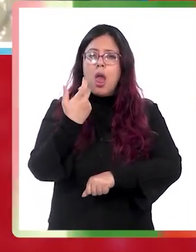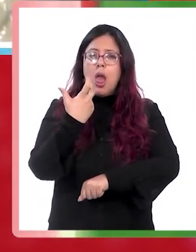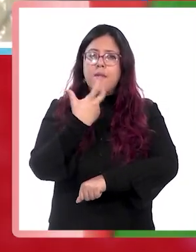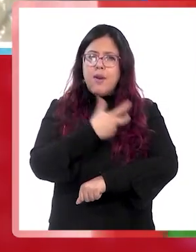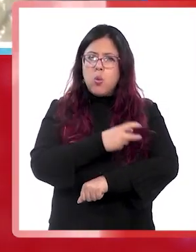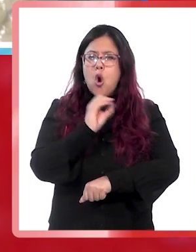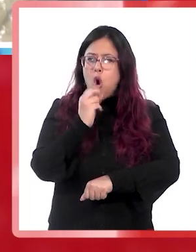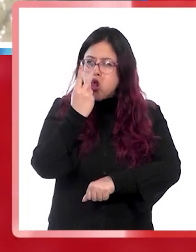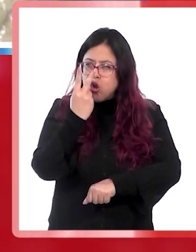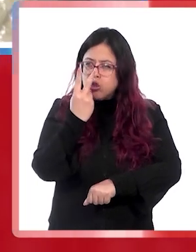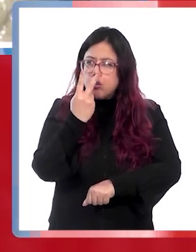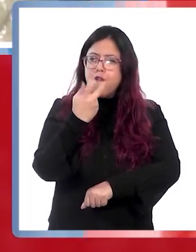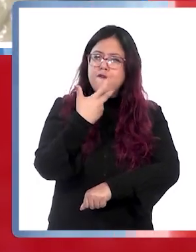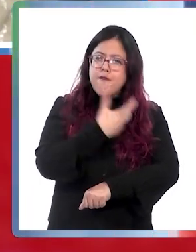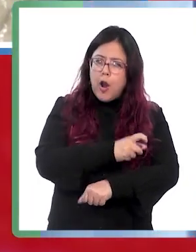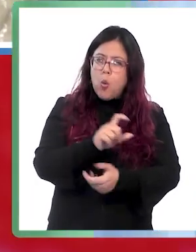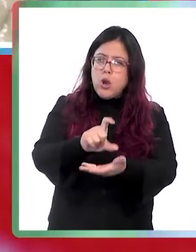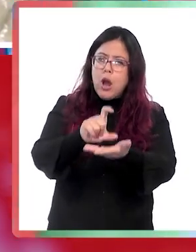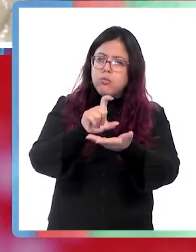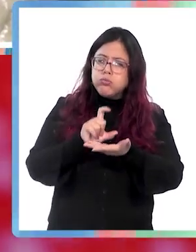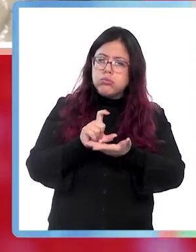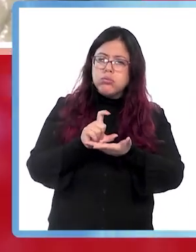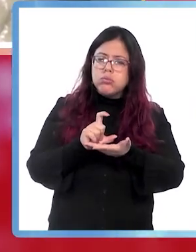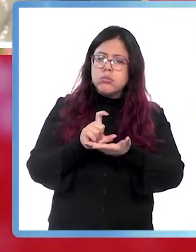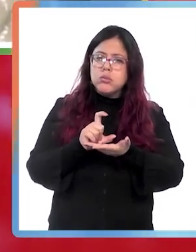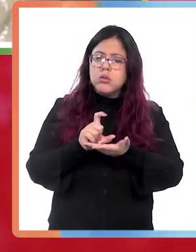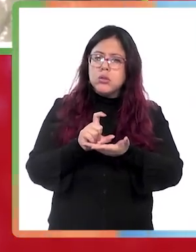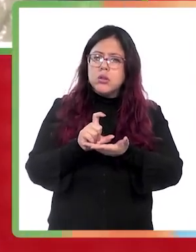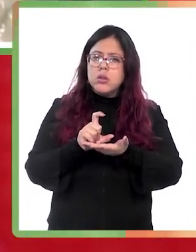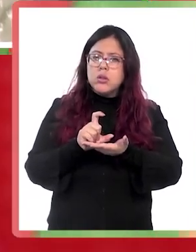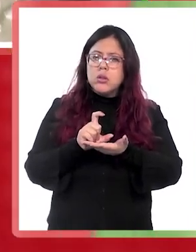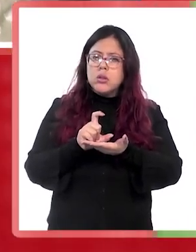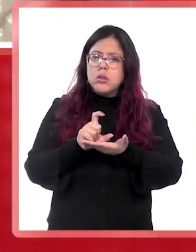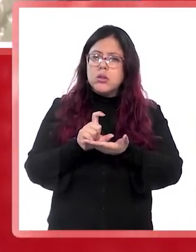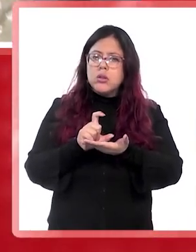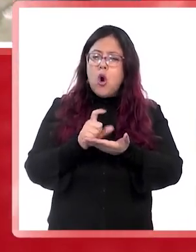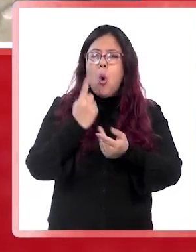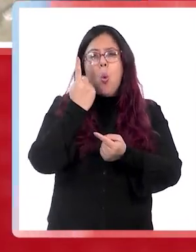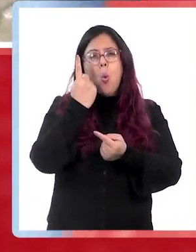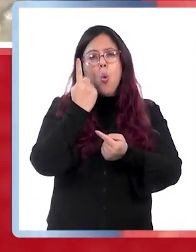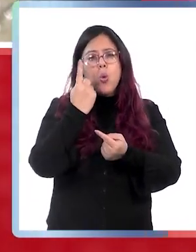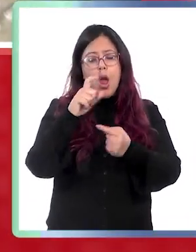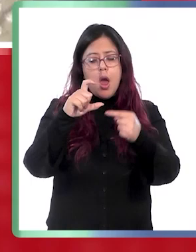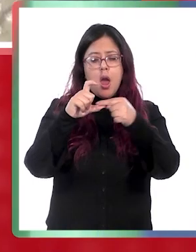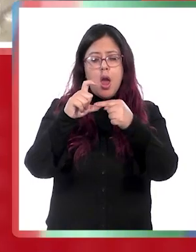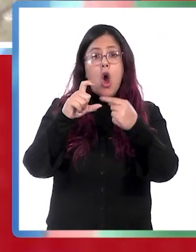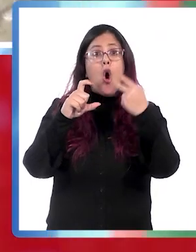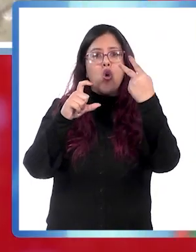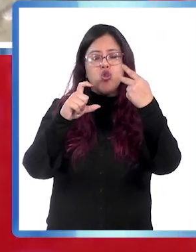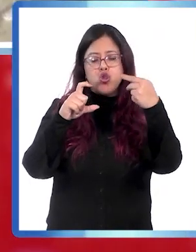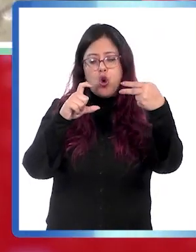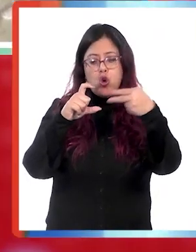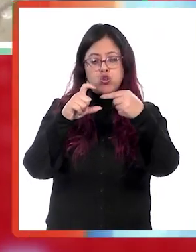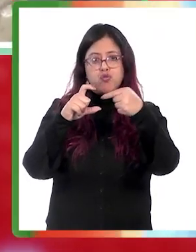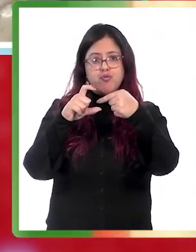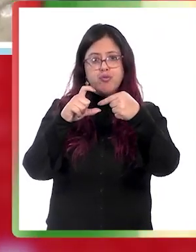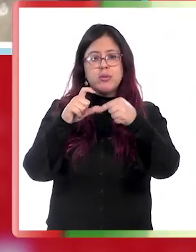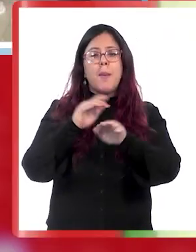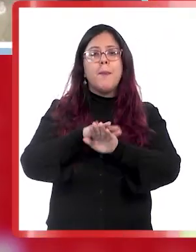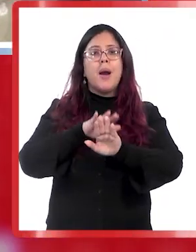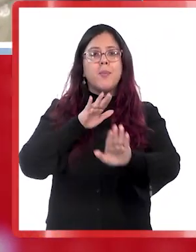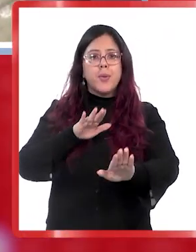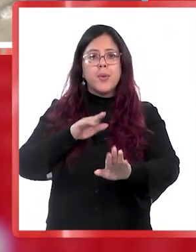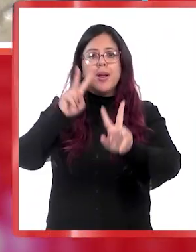dos vacunas si no me equivoco, es una vacuna con 2 dosis, ¿no? Disponible para prevenir los contagios por